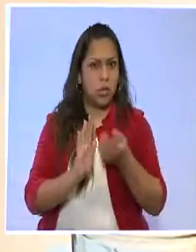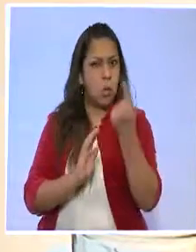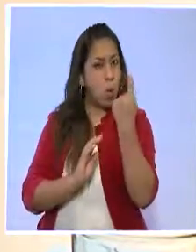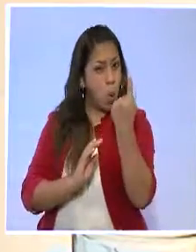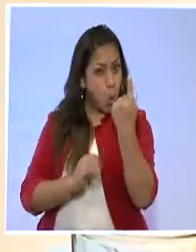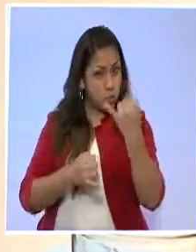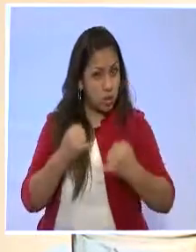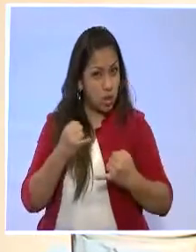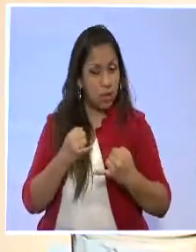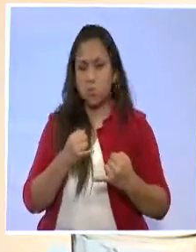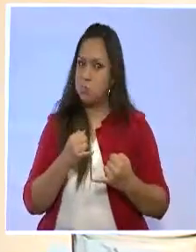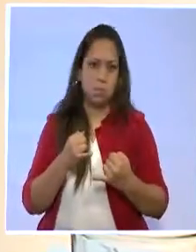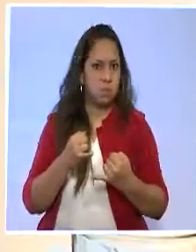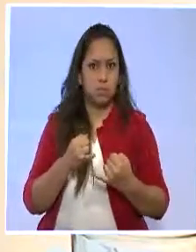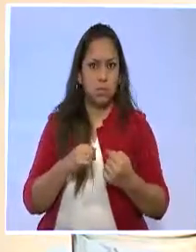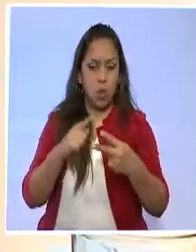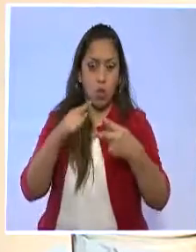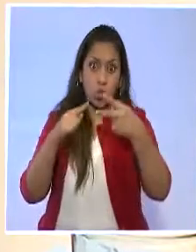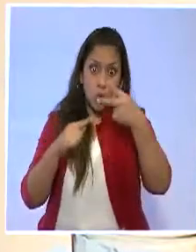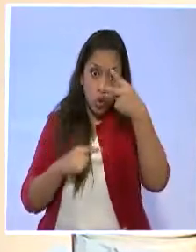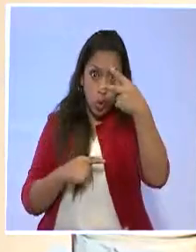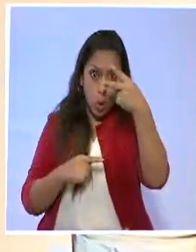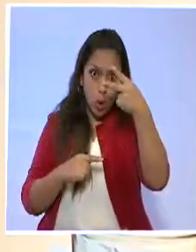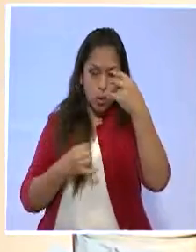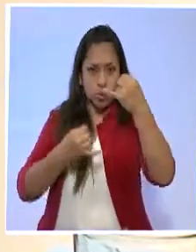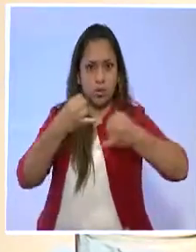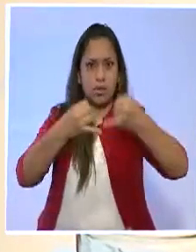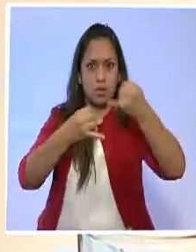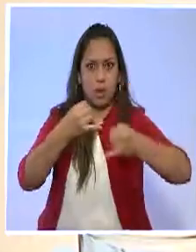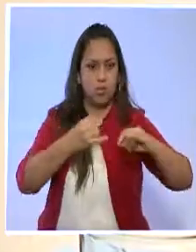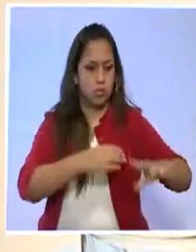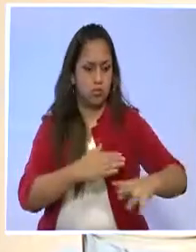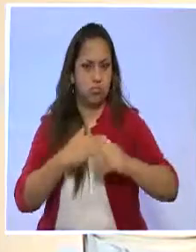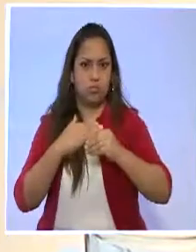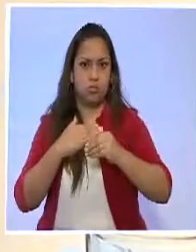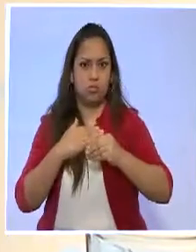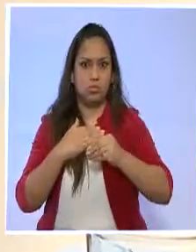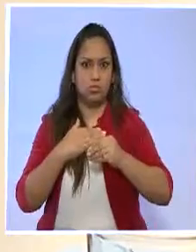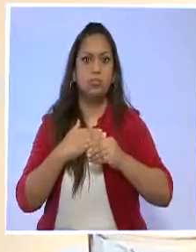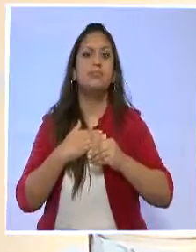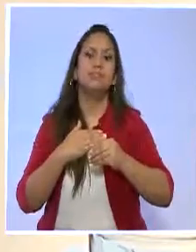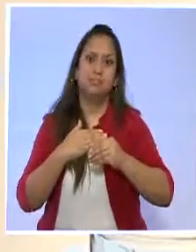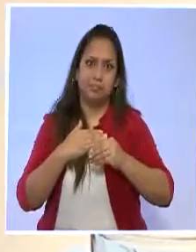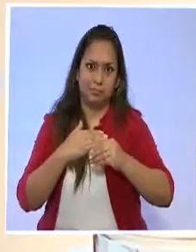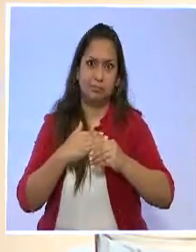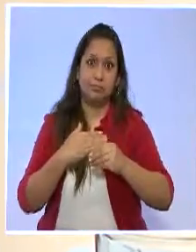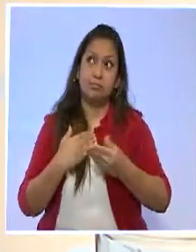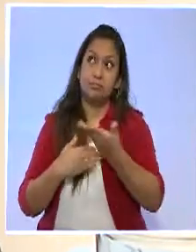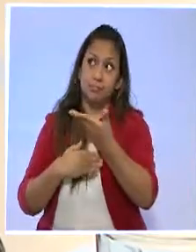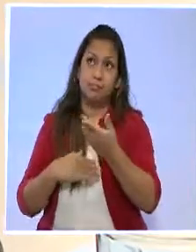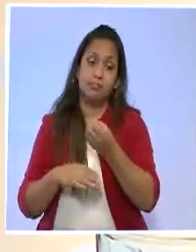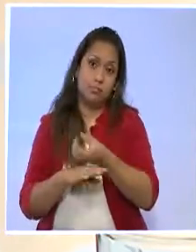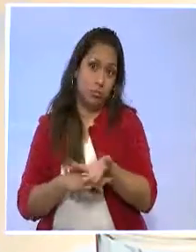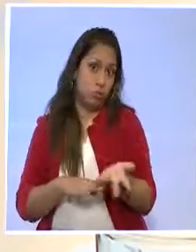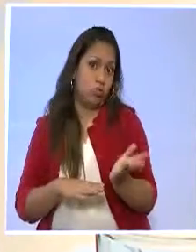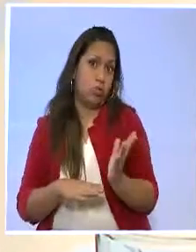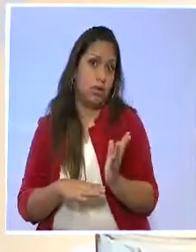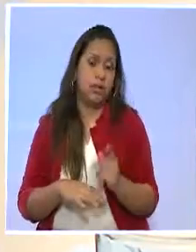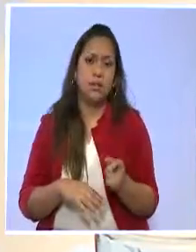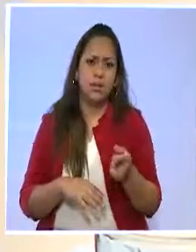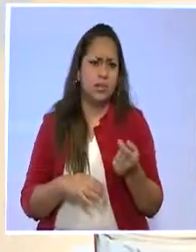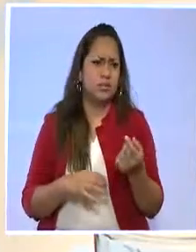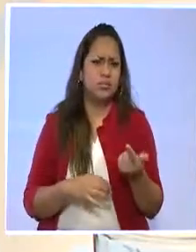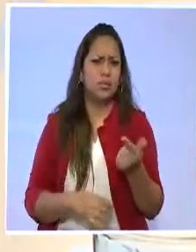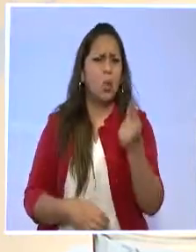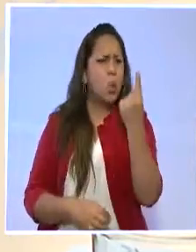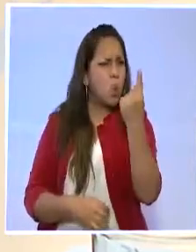sino de dos centavos de tal manera que ahí estamos más acordes y todavía por debajo de lo que recomienda la organización mundial de salud en cuanto